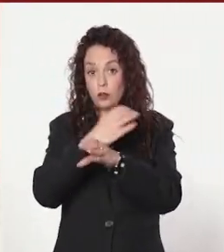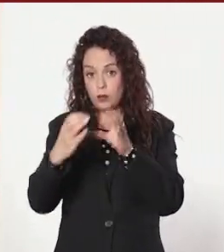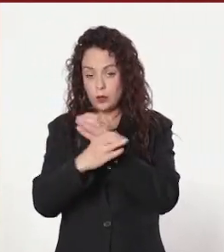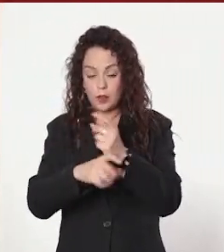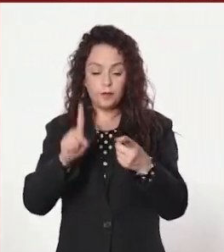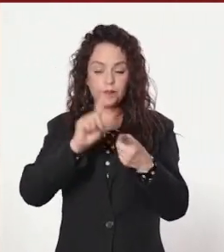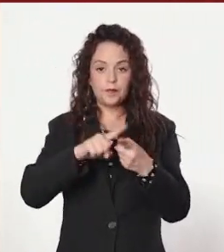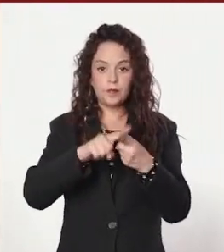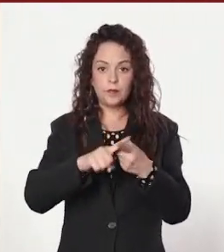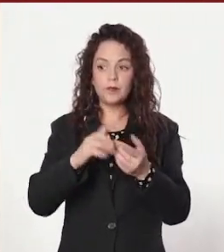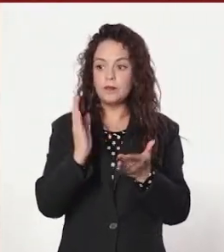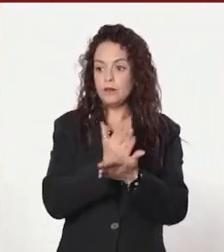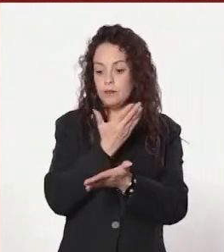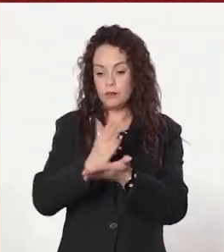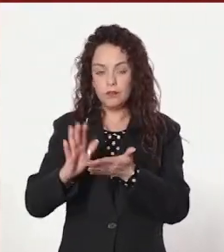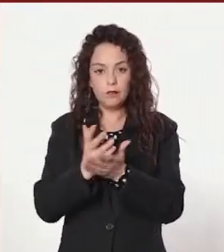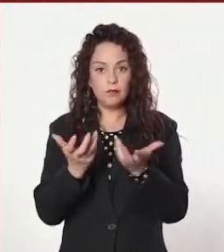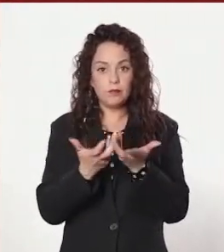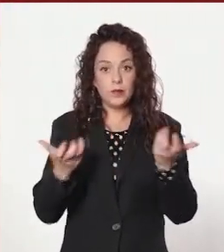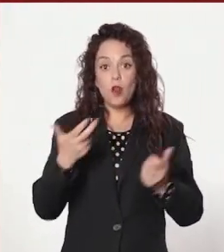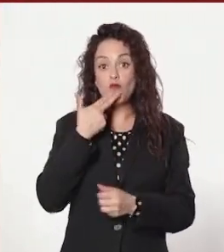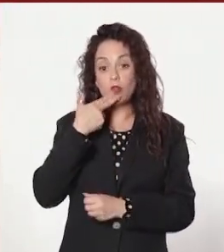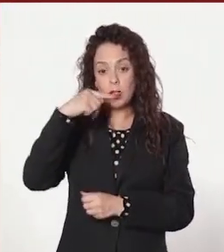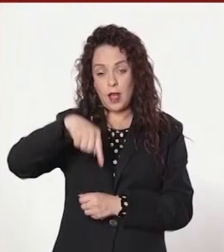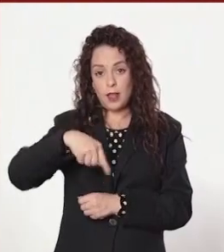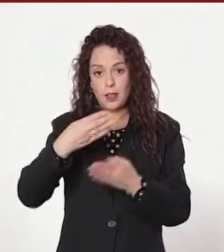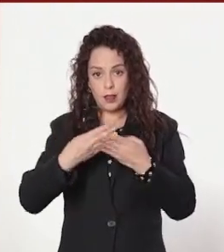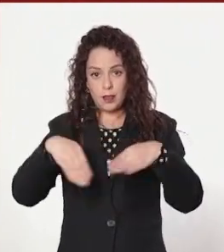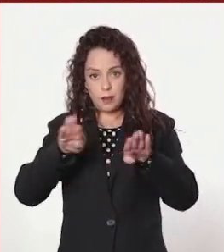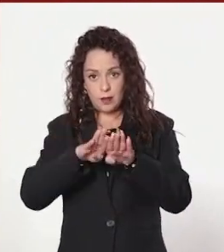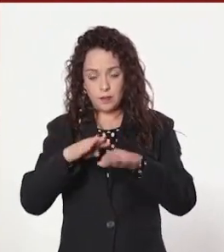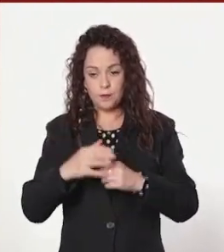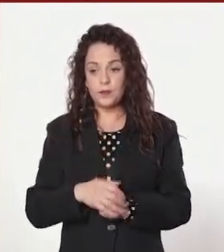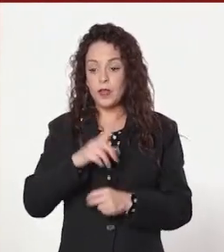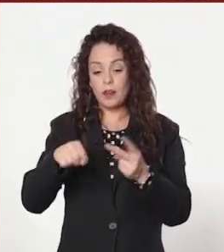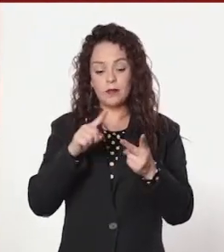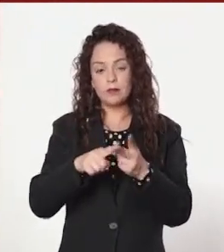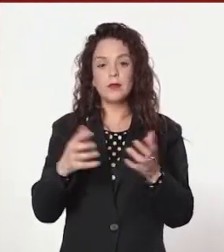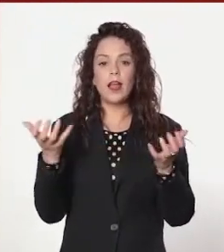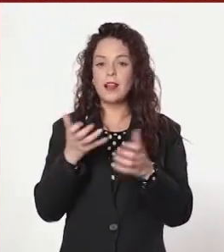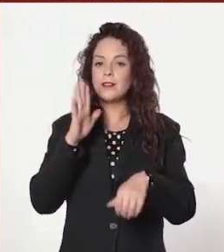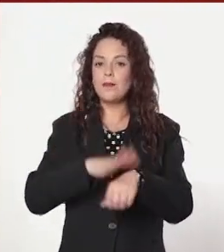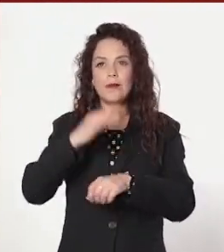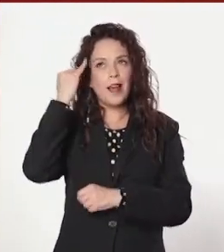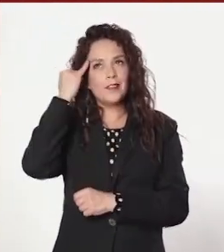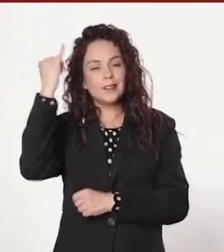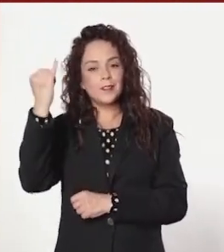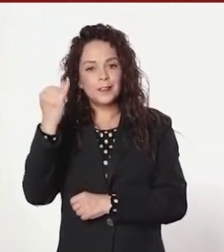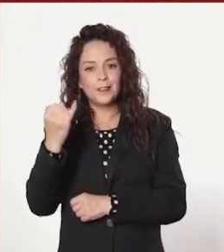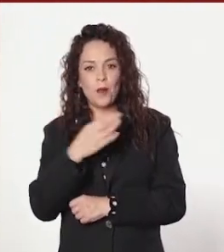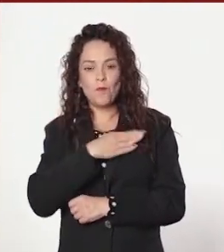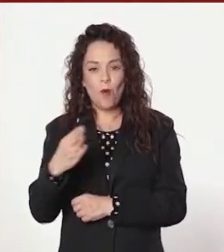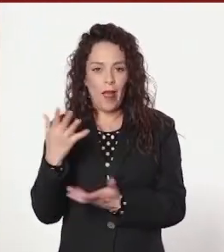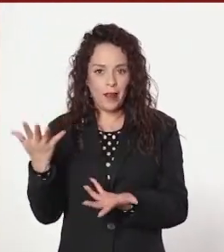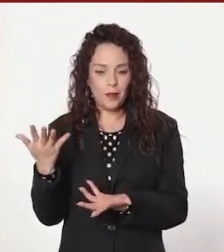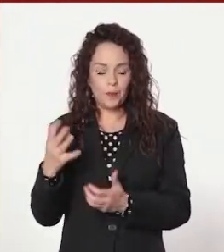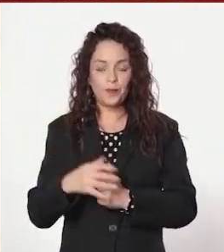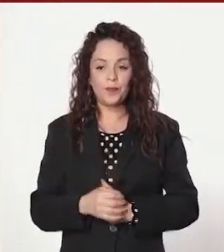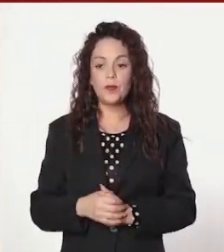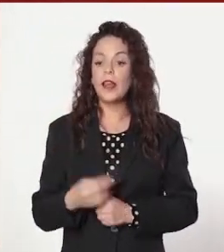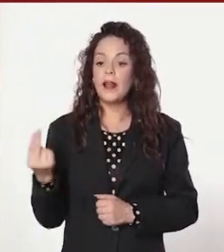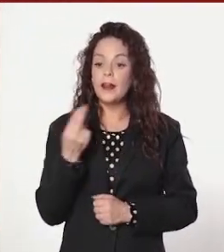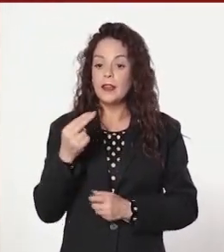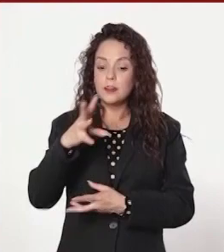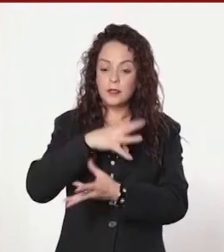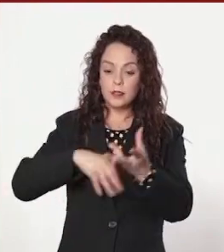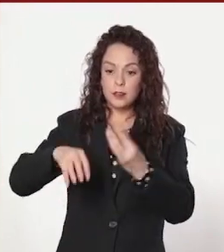a separar lo que se usó en casa. Y segundo, a ser lo más creativos que sea posible. Se trata de reciclar o dar un nuevo uso